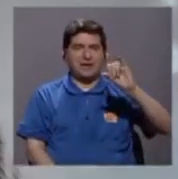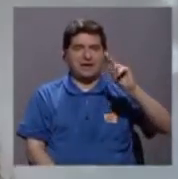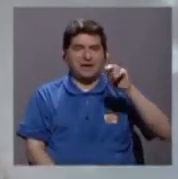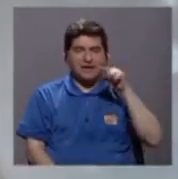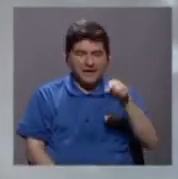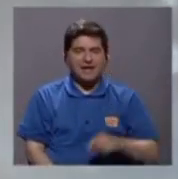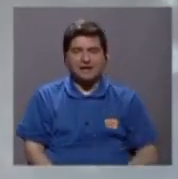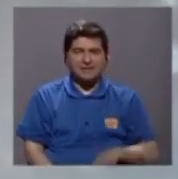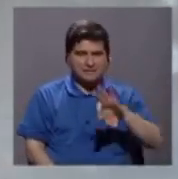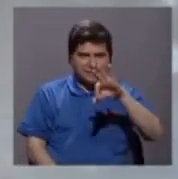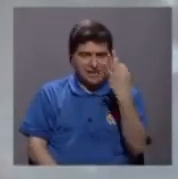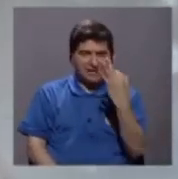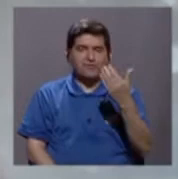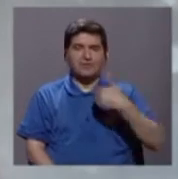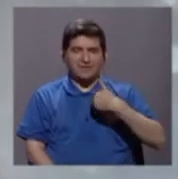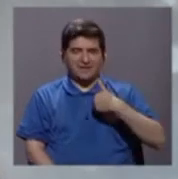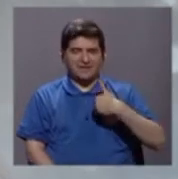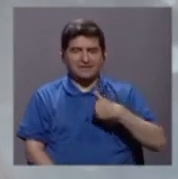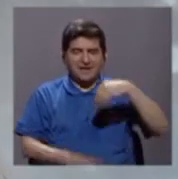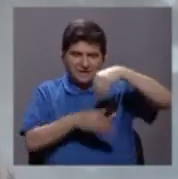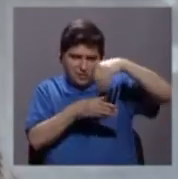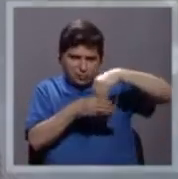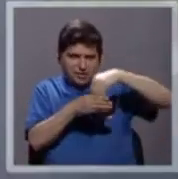estándar del CD.